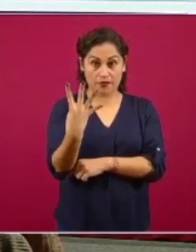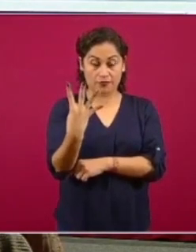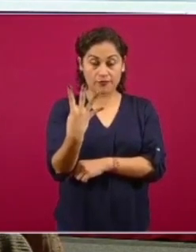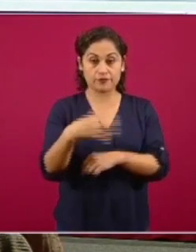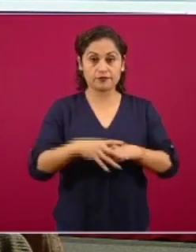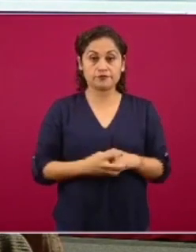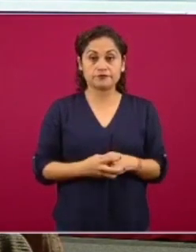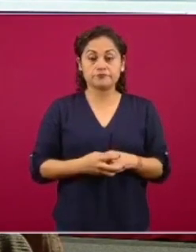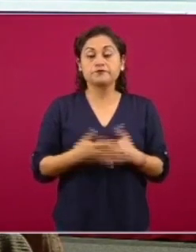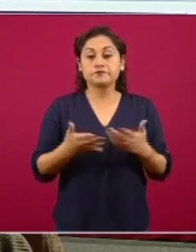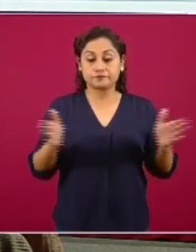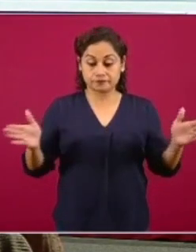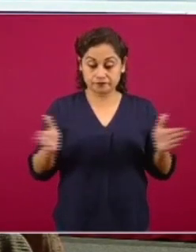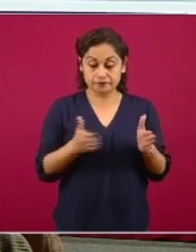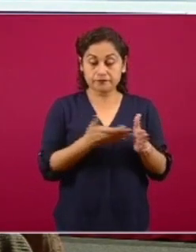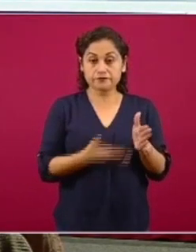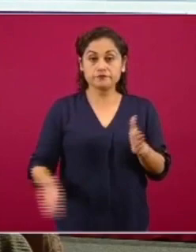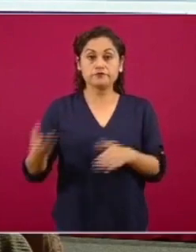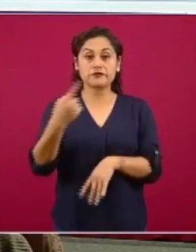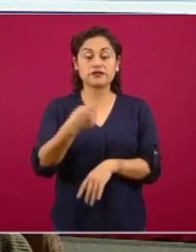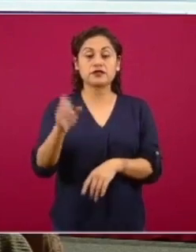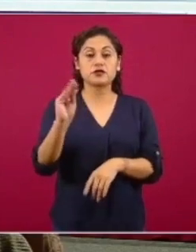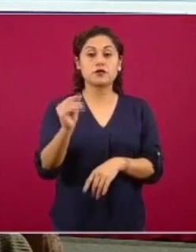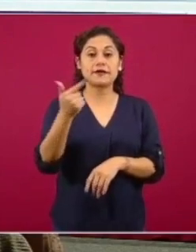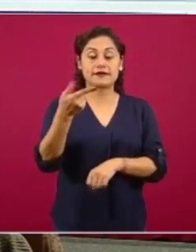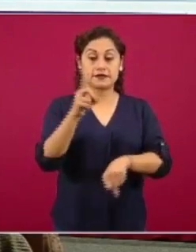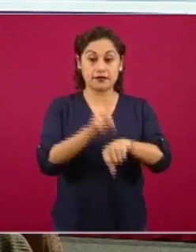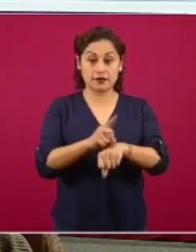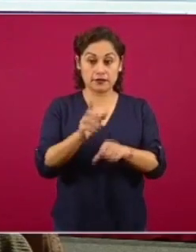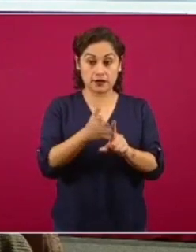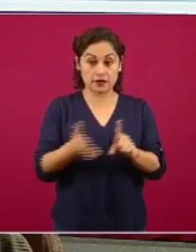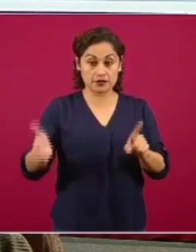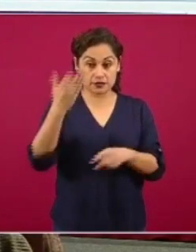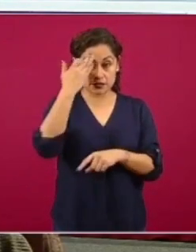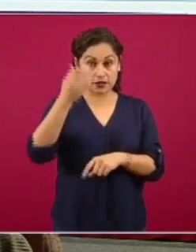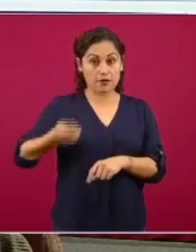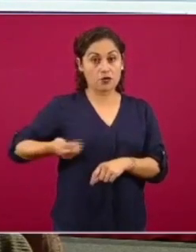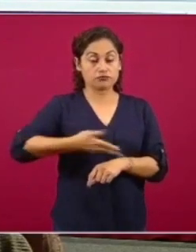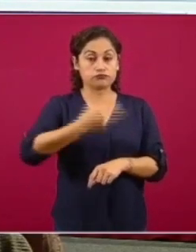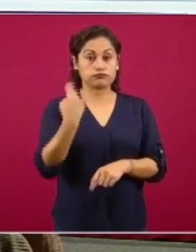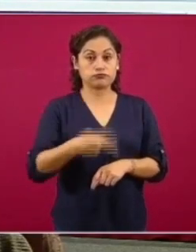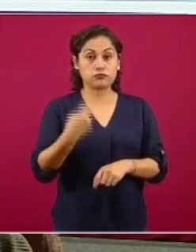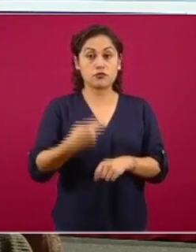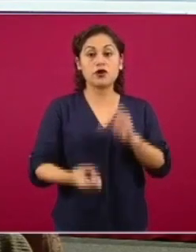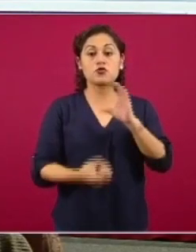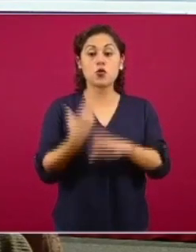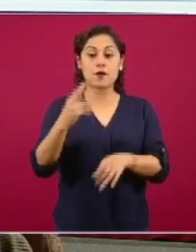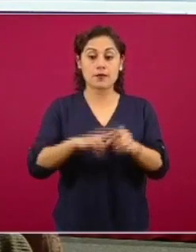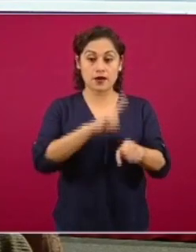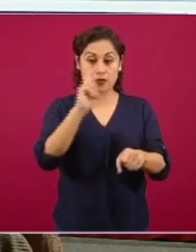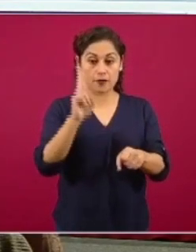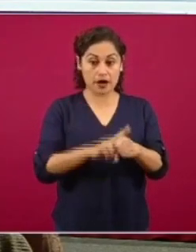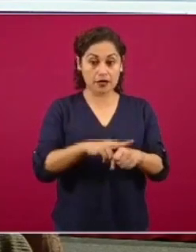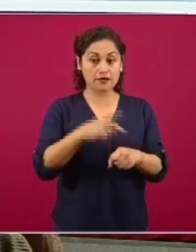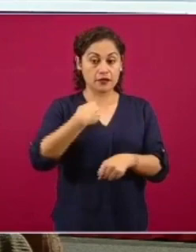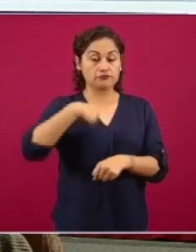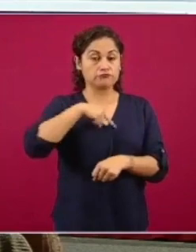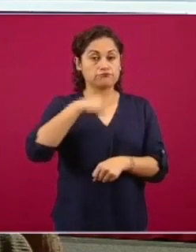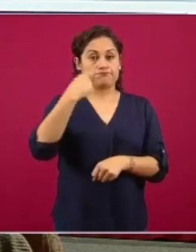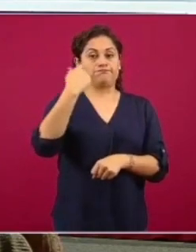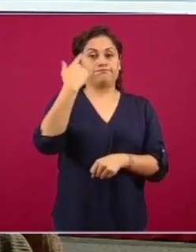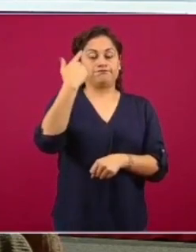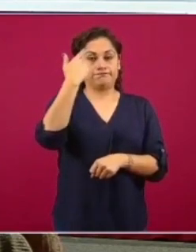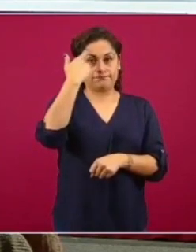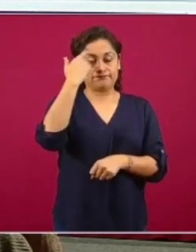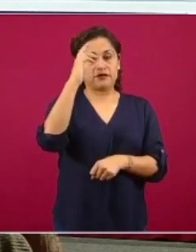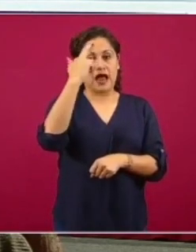y 197 días de lo que hemos llamado este periodo de la nueva normalidad, y nos gusta recordar. Creemos que es muy importante recordar